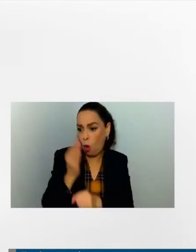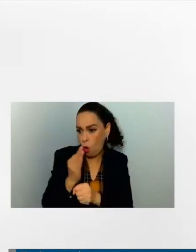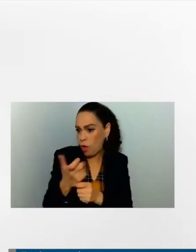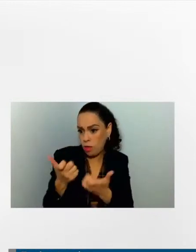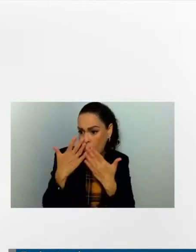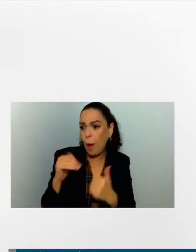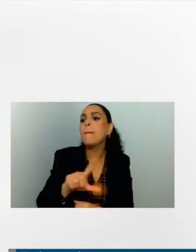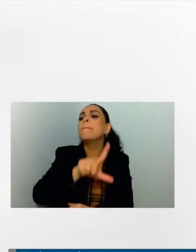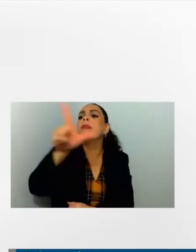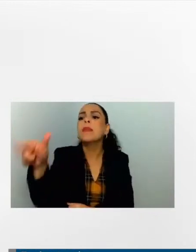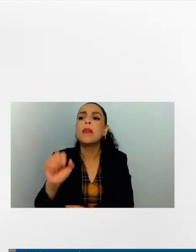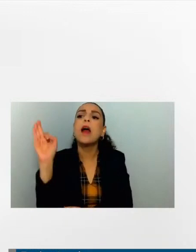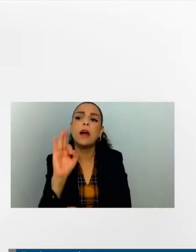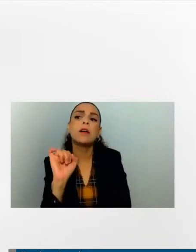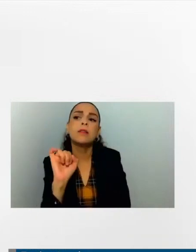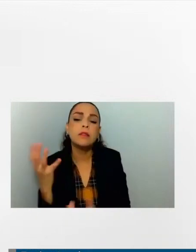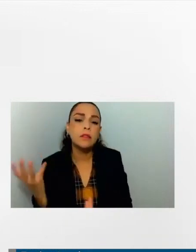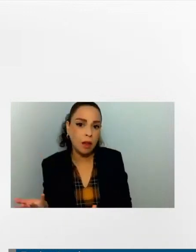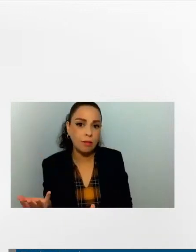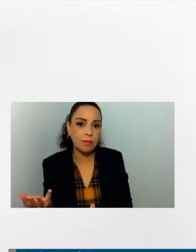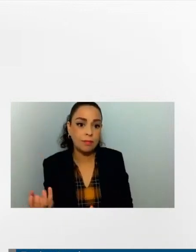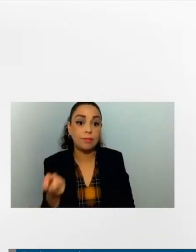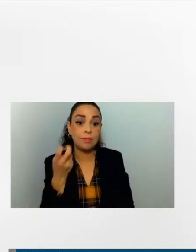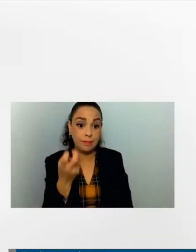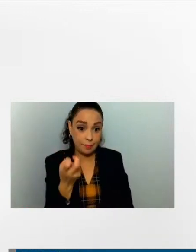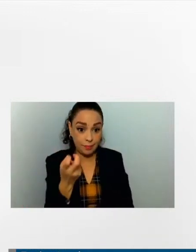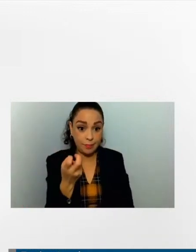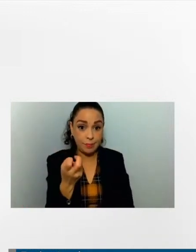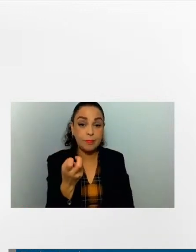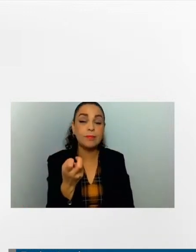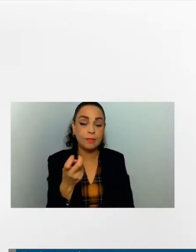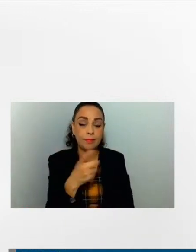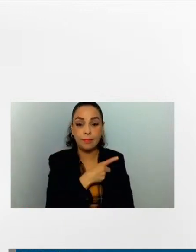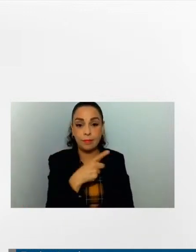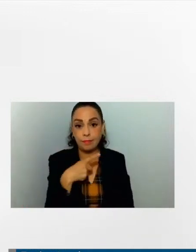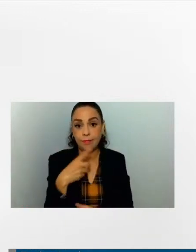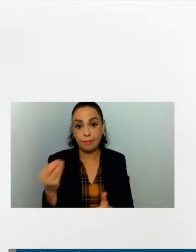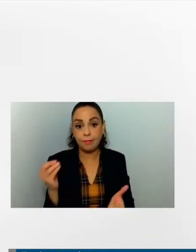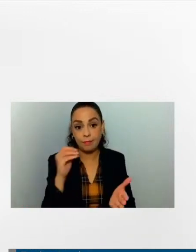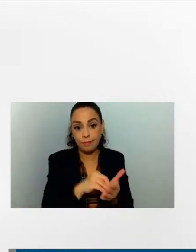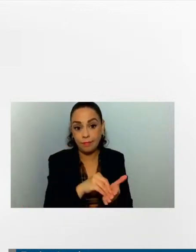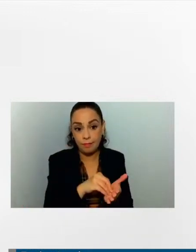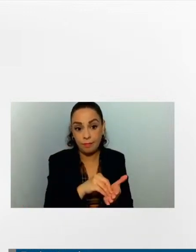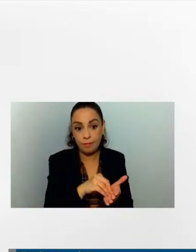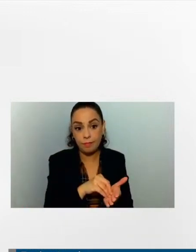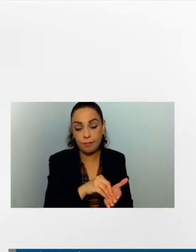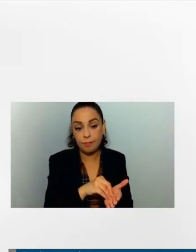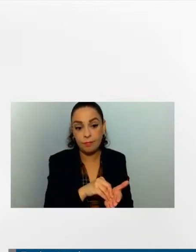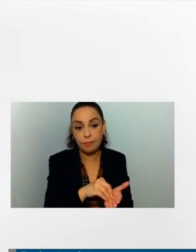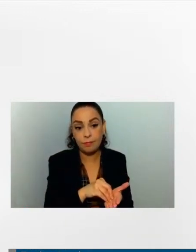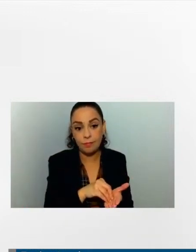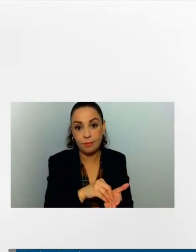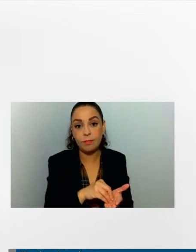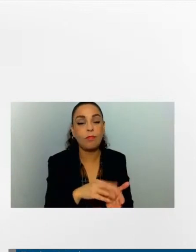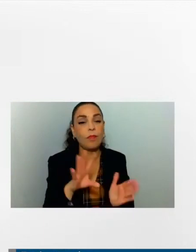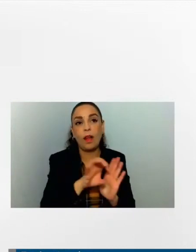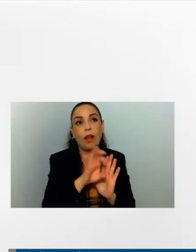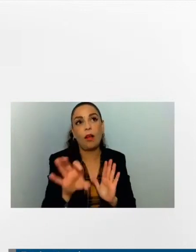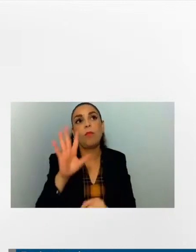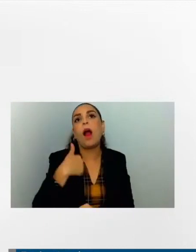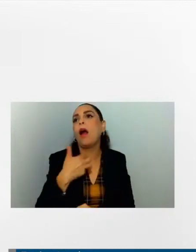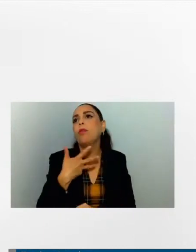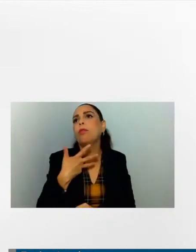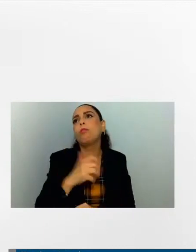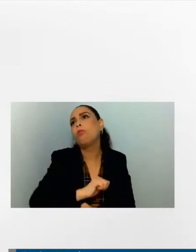esa obligación se tendría que actualizar en ese momento en el que, pues digamos, tengo otro trabajo, etcétera,